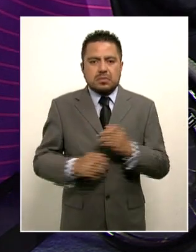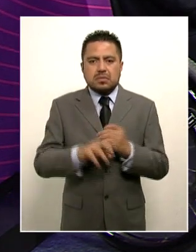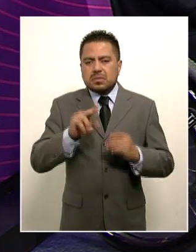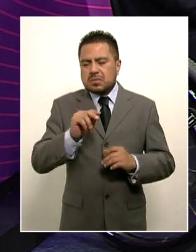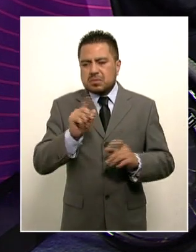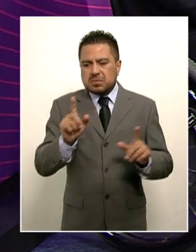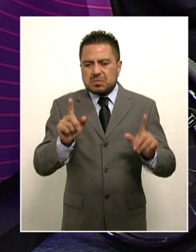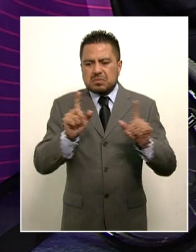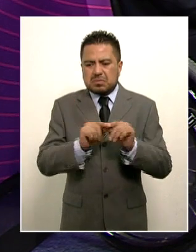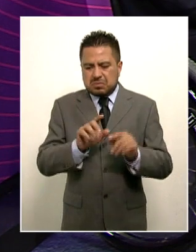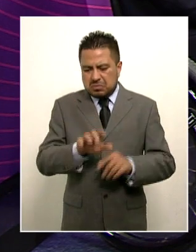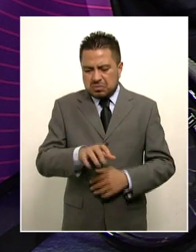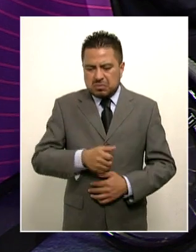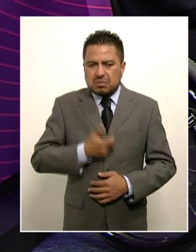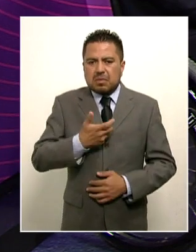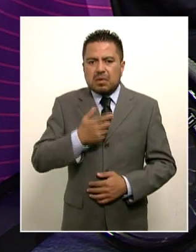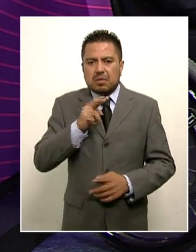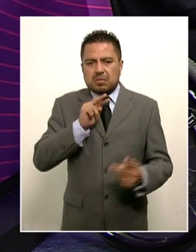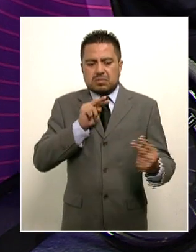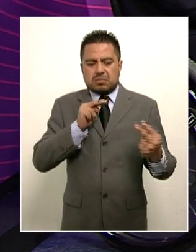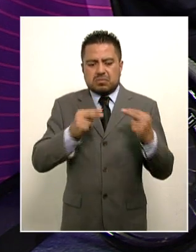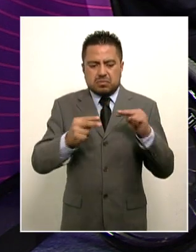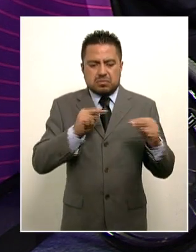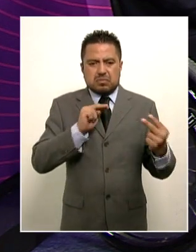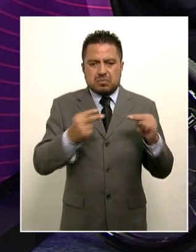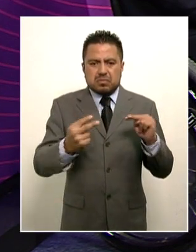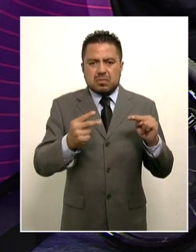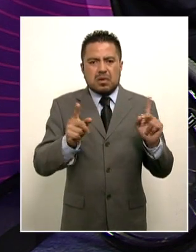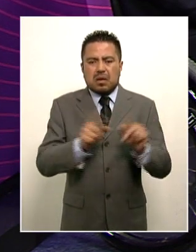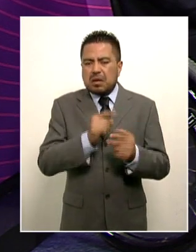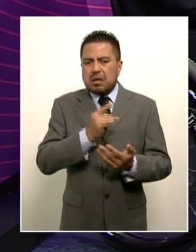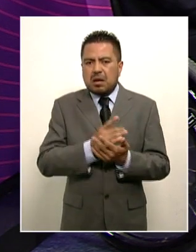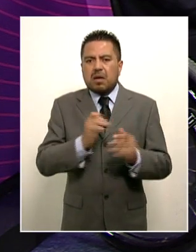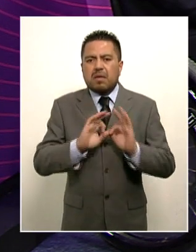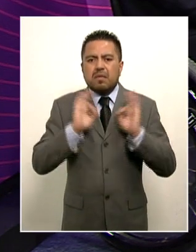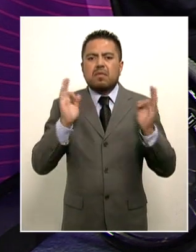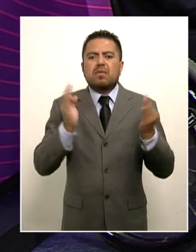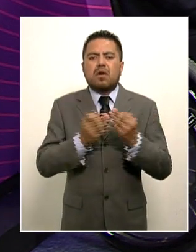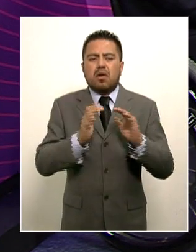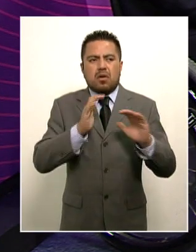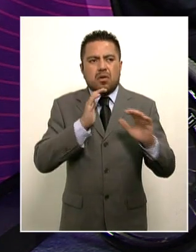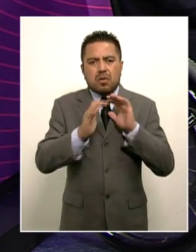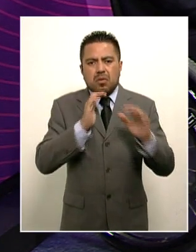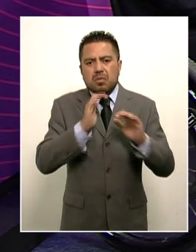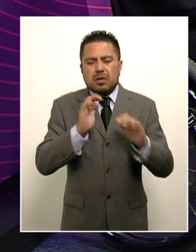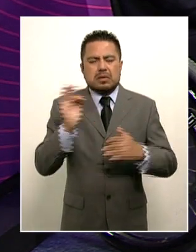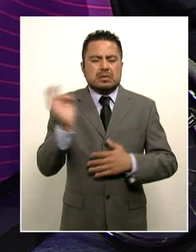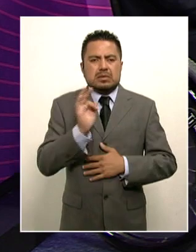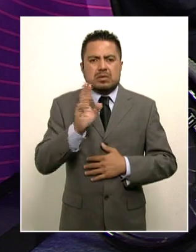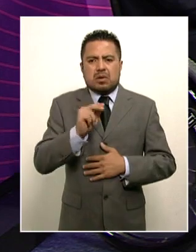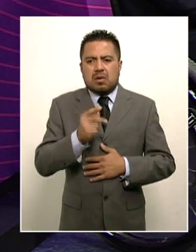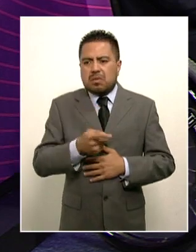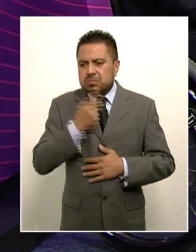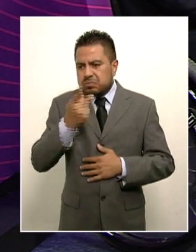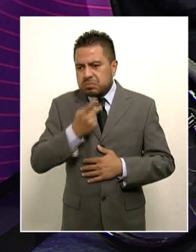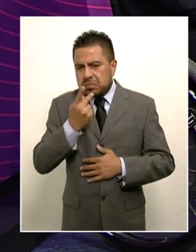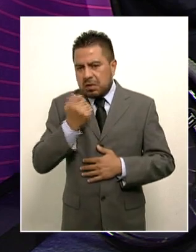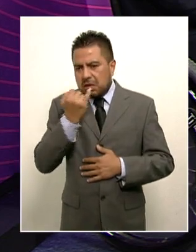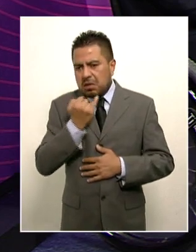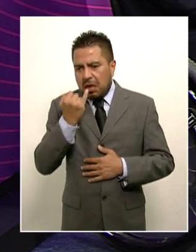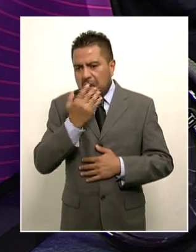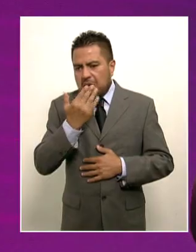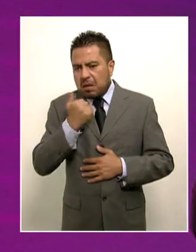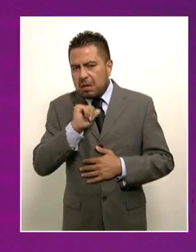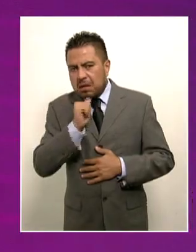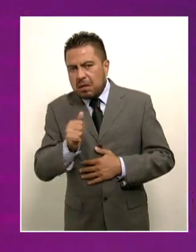muy explícitas, con miradas, ¿no? Con formas de comunicarnos que quizá no sean verbales, ¿no? Claro. Pero que